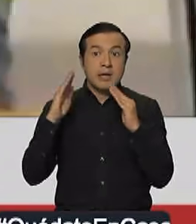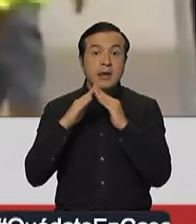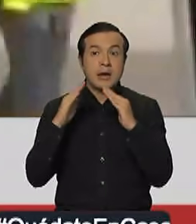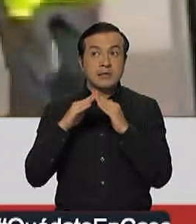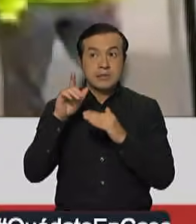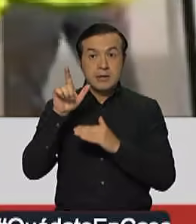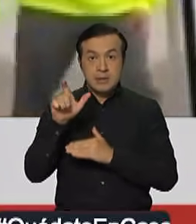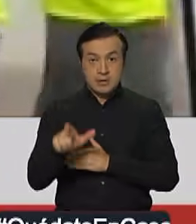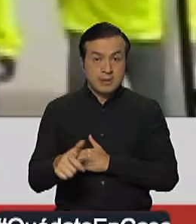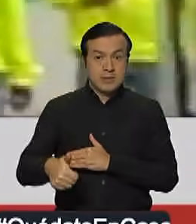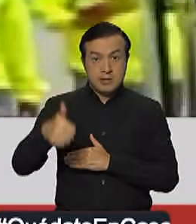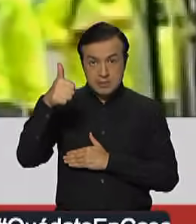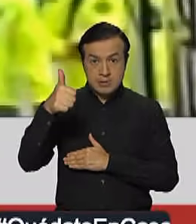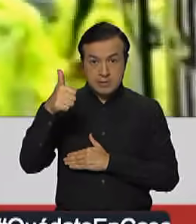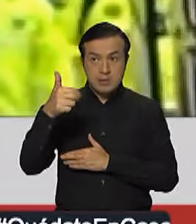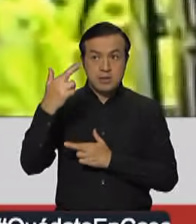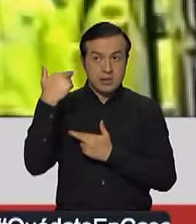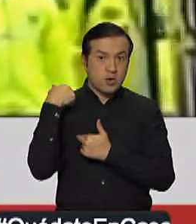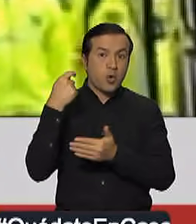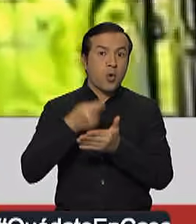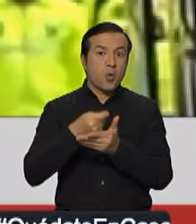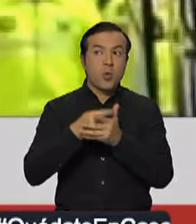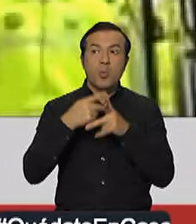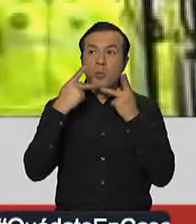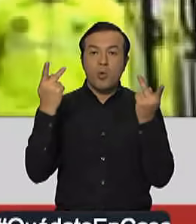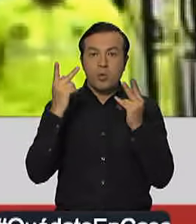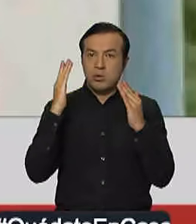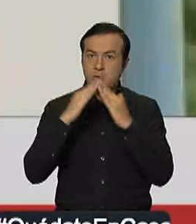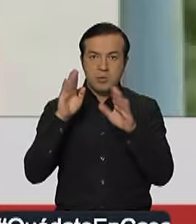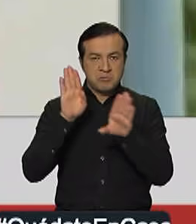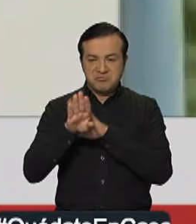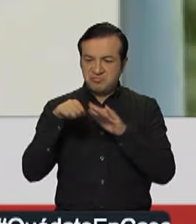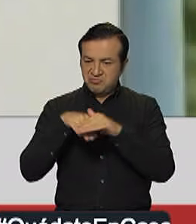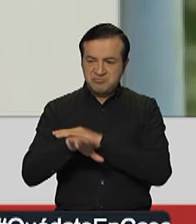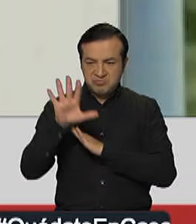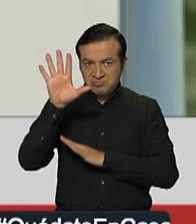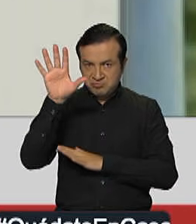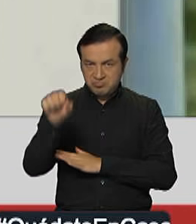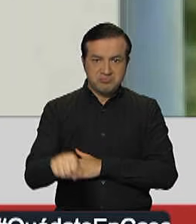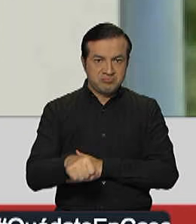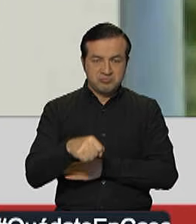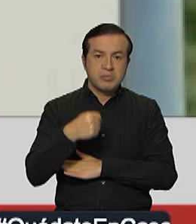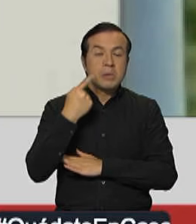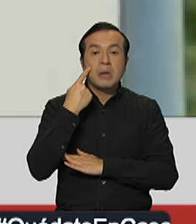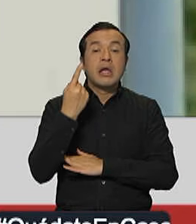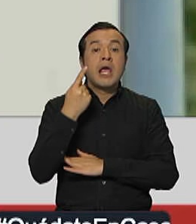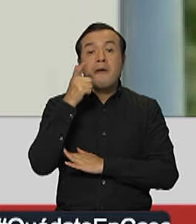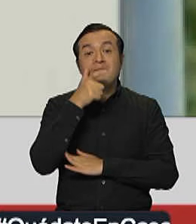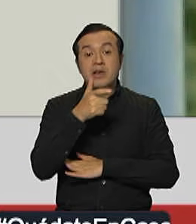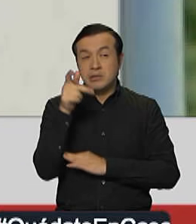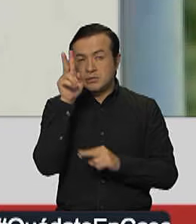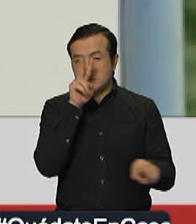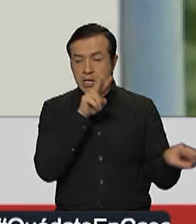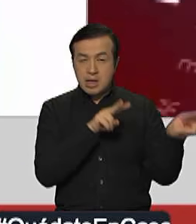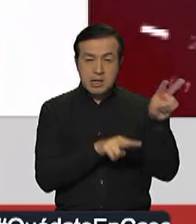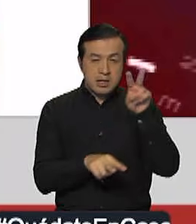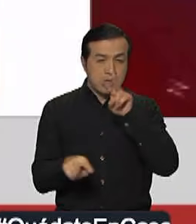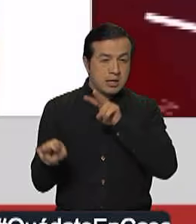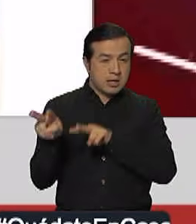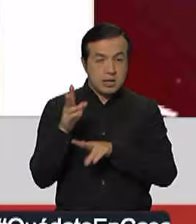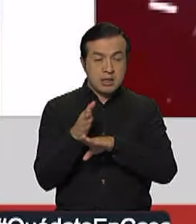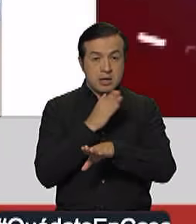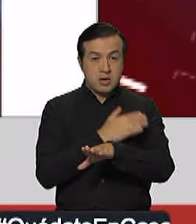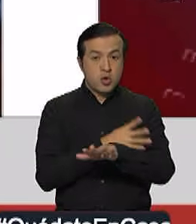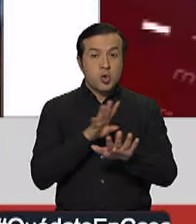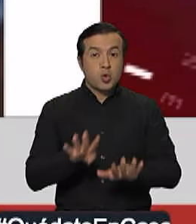del principal de compras públicas. Los hechos se dan luego de que la Fiscalía del Guayas iniciara una investigación previa el